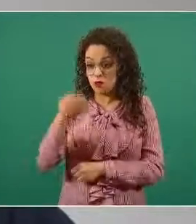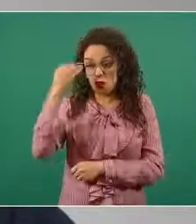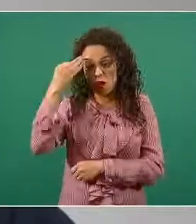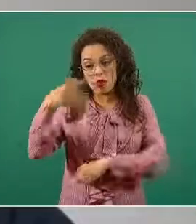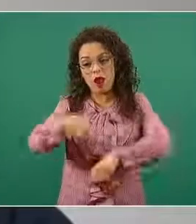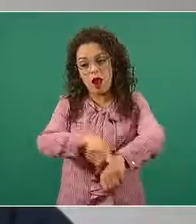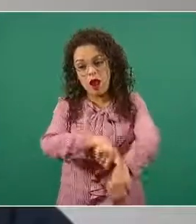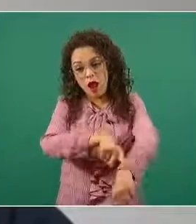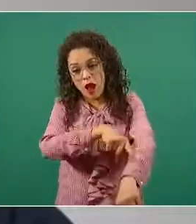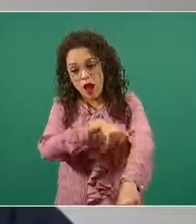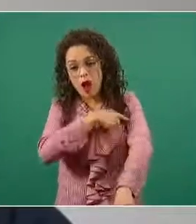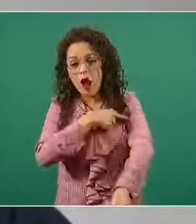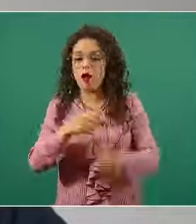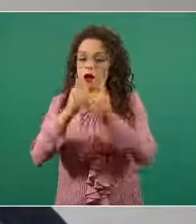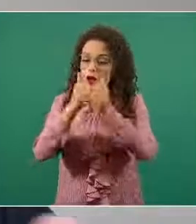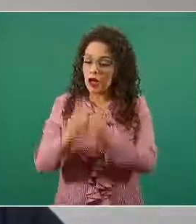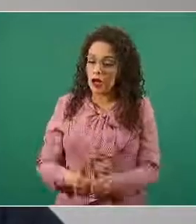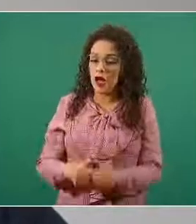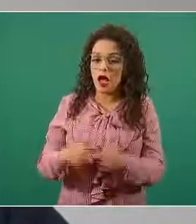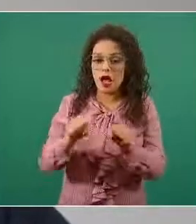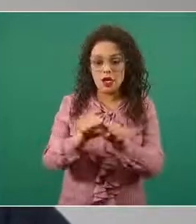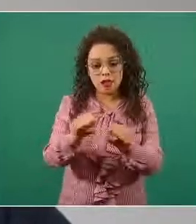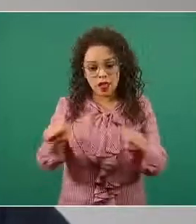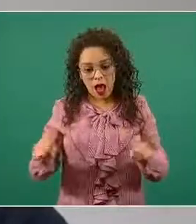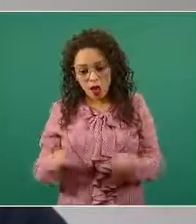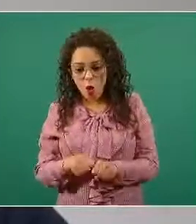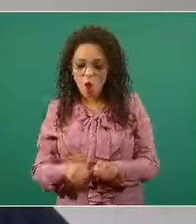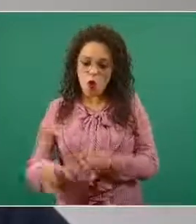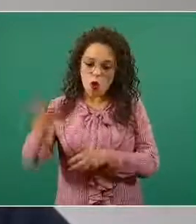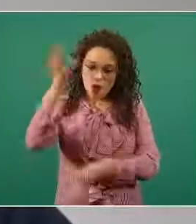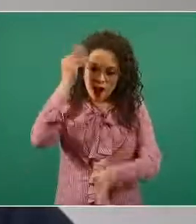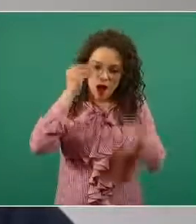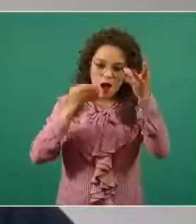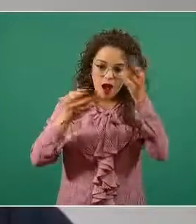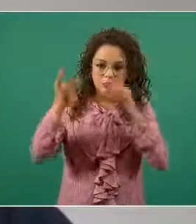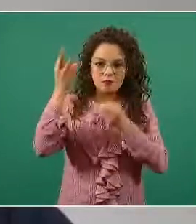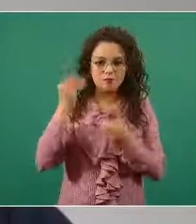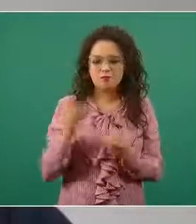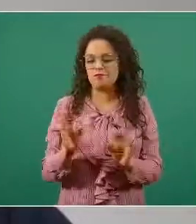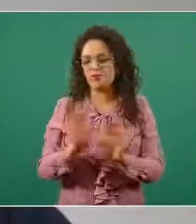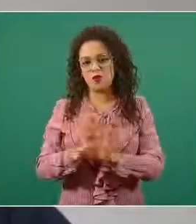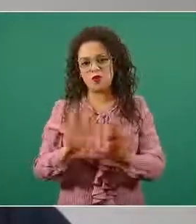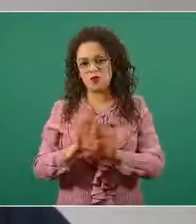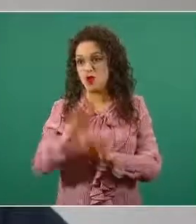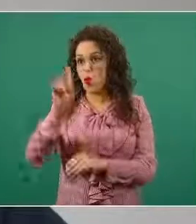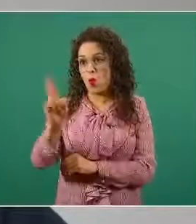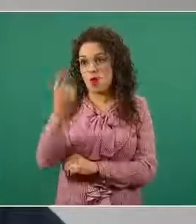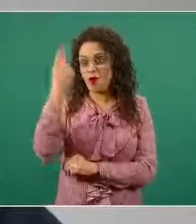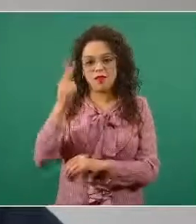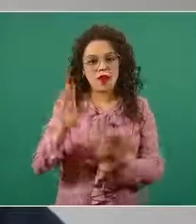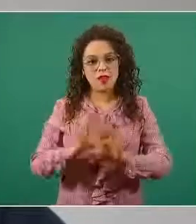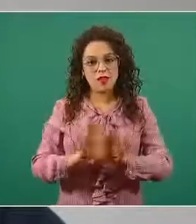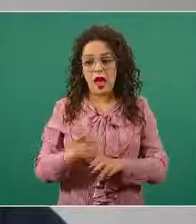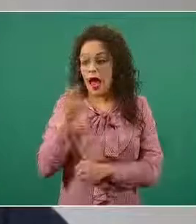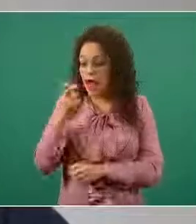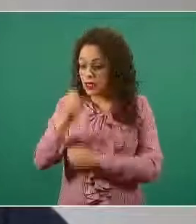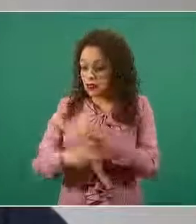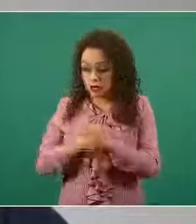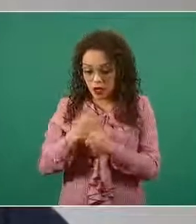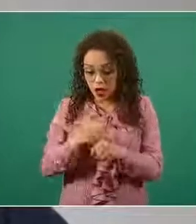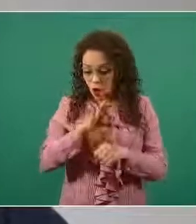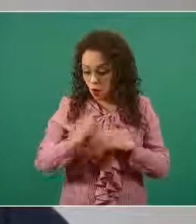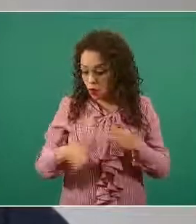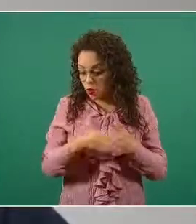tiempo en las aulas o en los diferentes campus de las universidades, sino más bien son años en los cuales ya